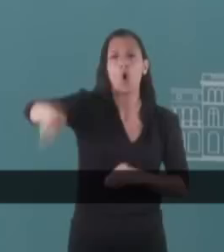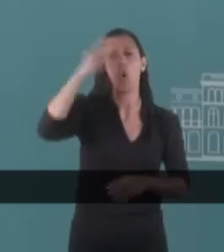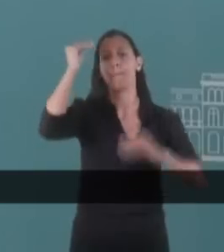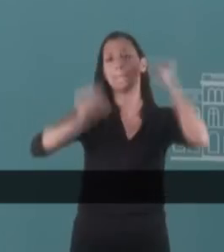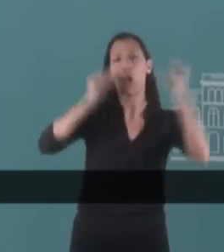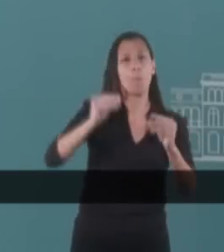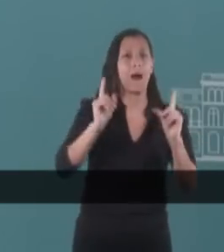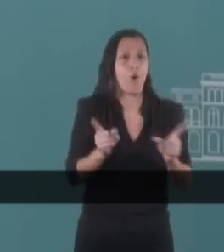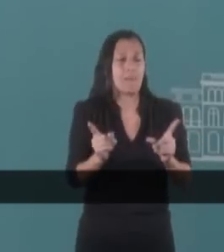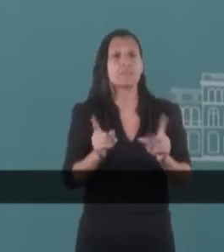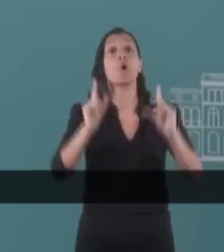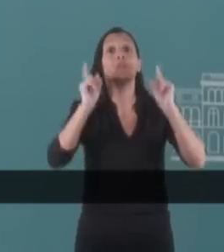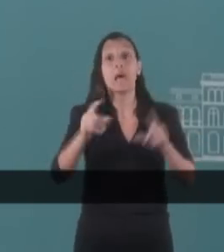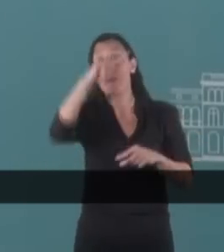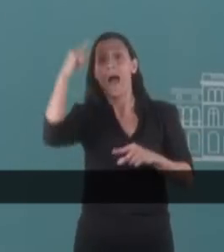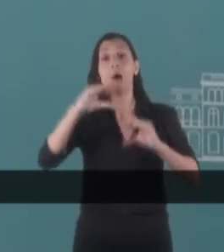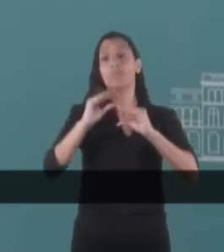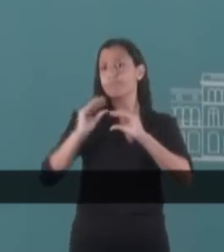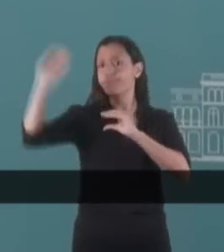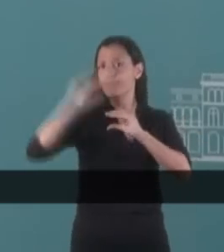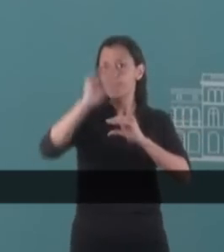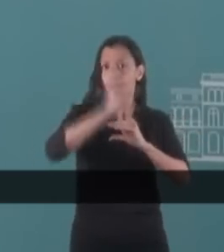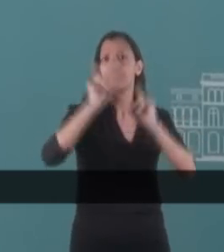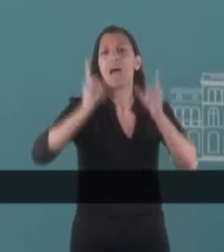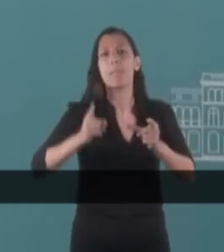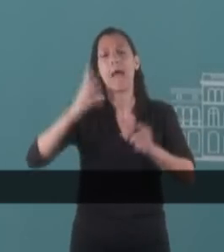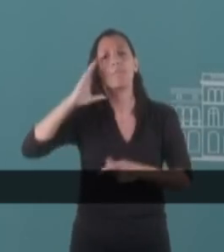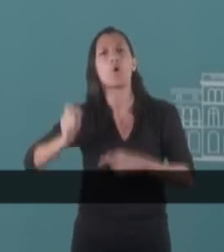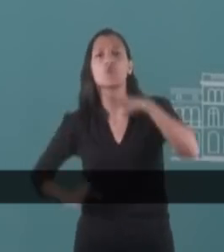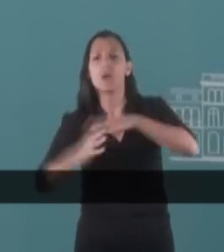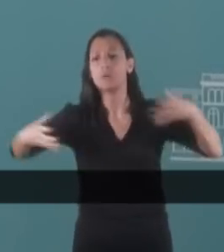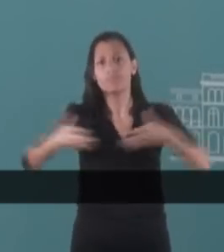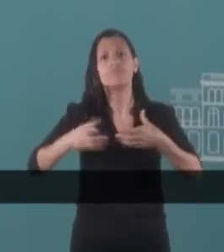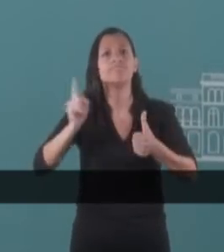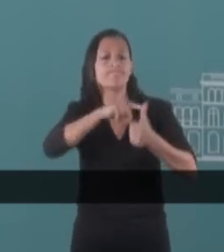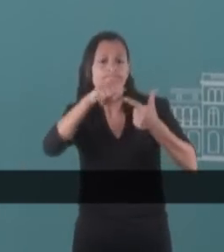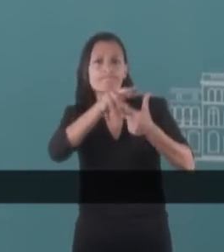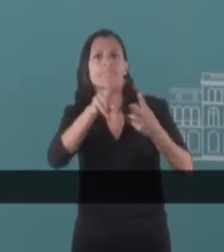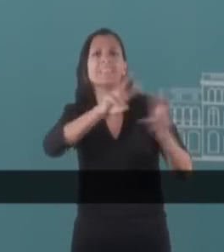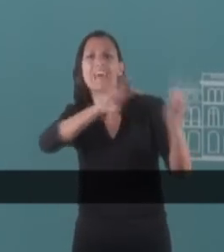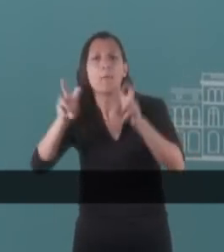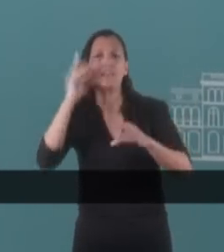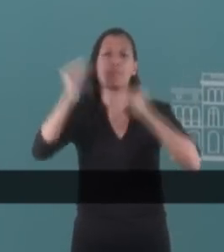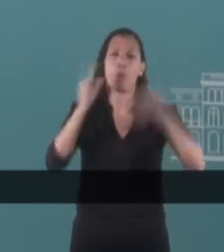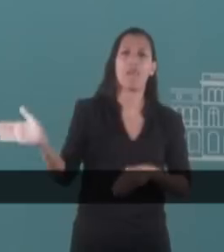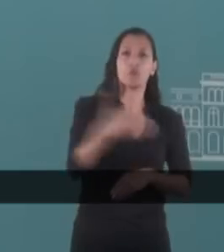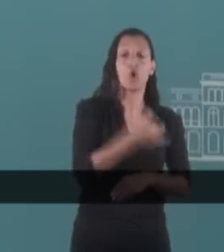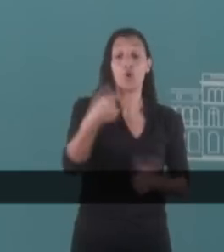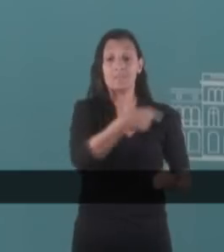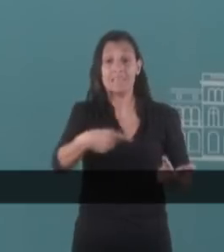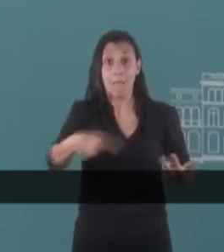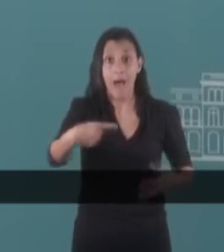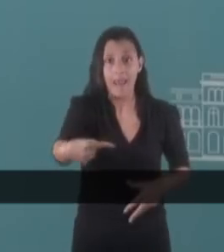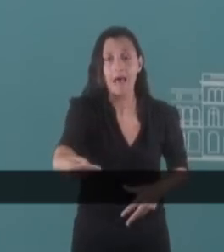diferentes temas, o a la coparticipación en particular, o al Consejo de la Magistratura en particular, y tal vez con el correr de los días y con el correr de las semanas, y